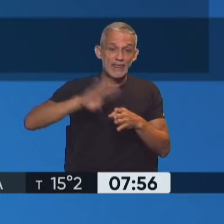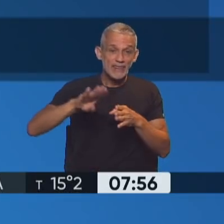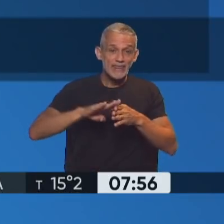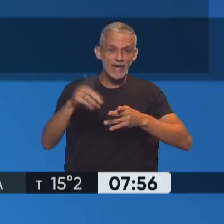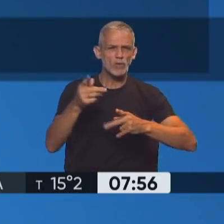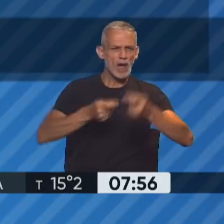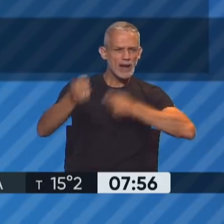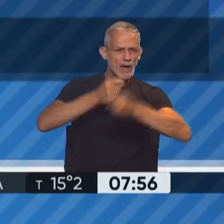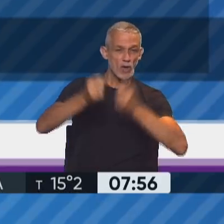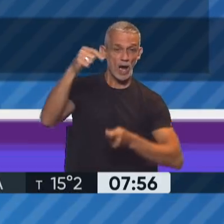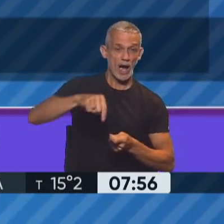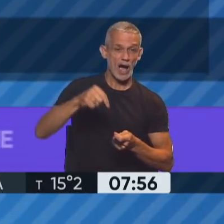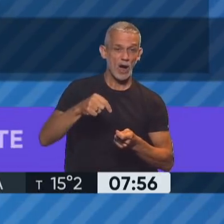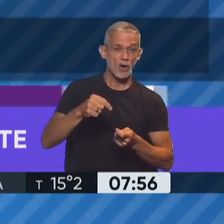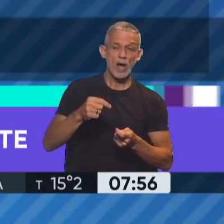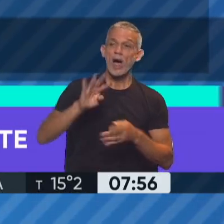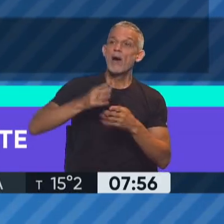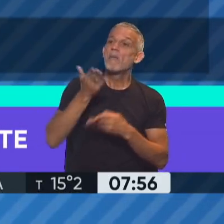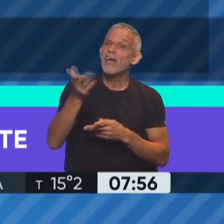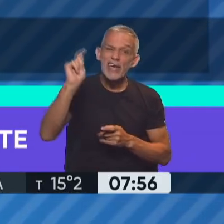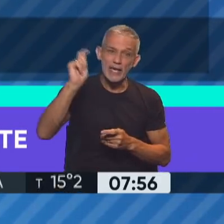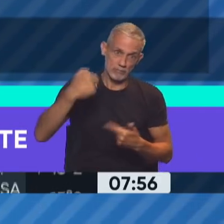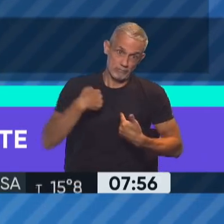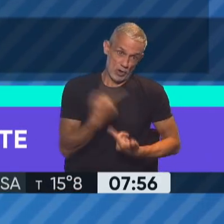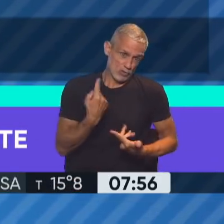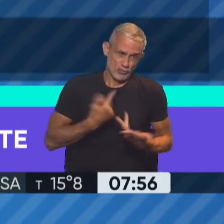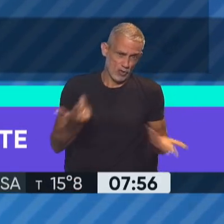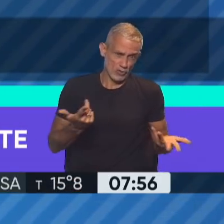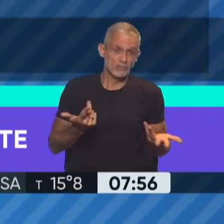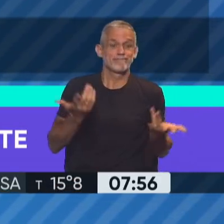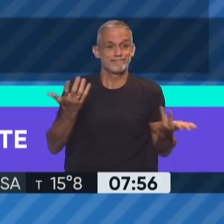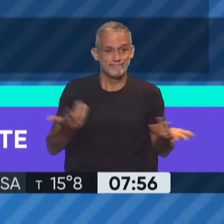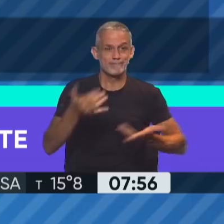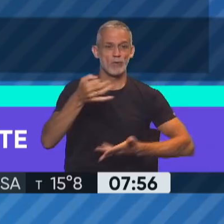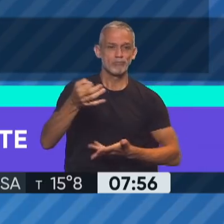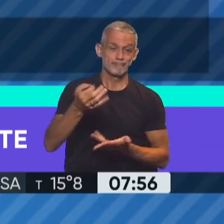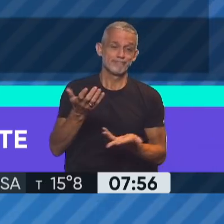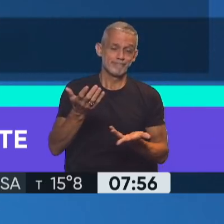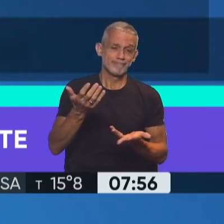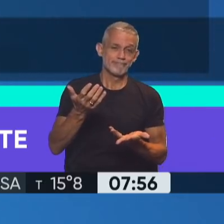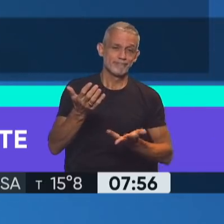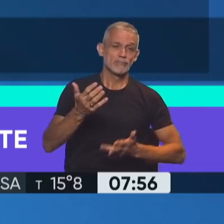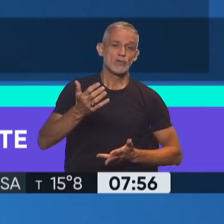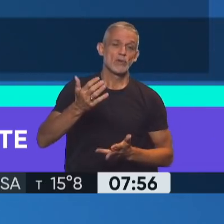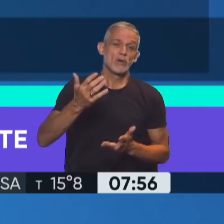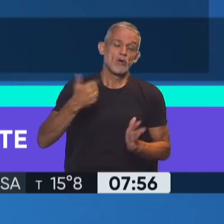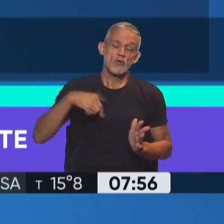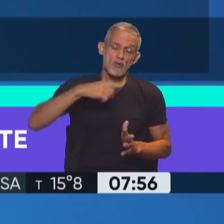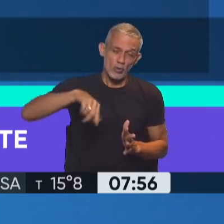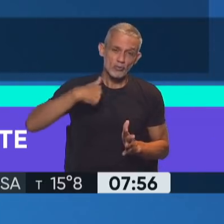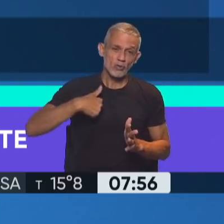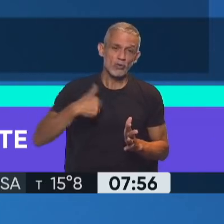si estás enseñando la contrajimos nosotros siempre entonces me parece que lo menos que